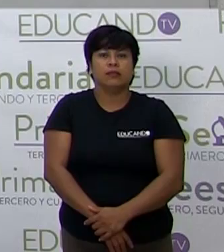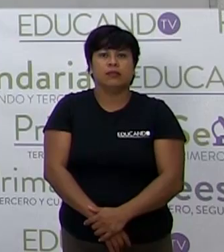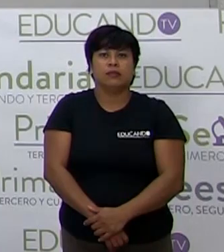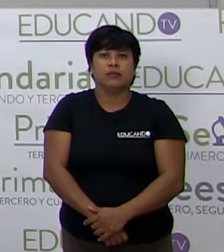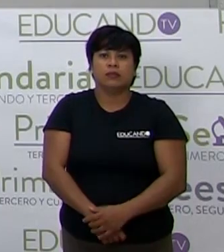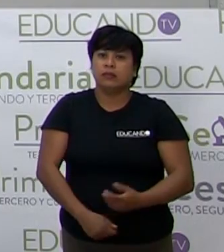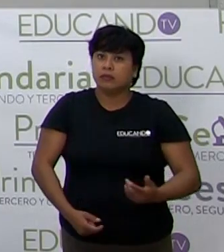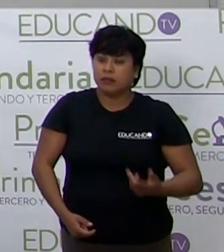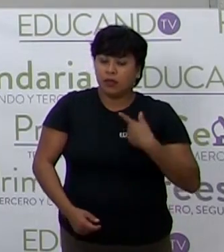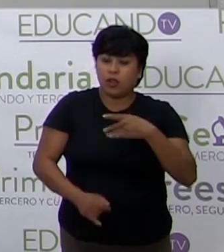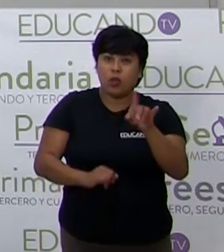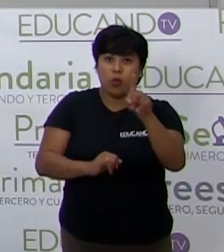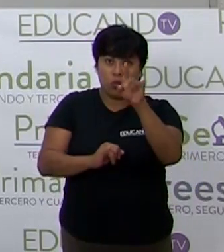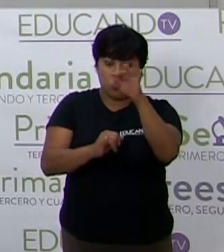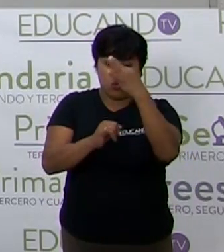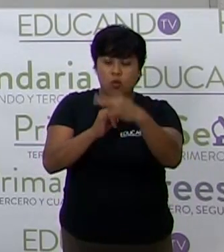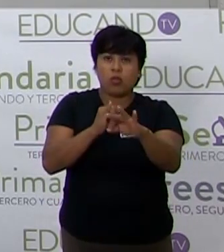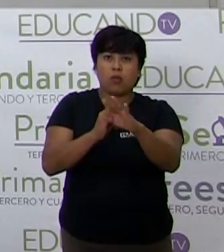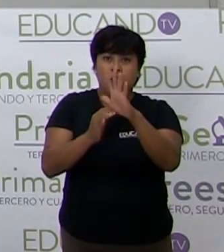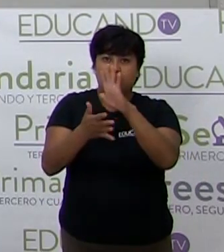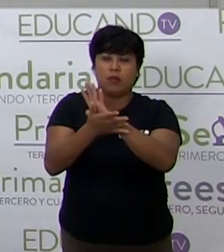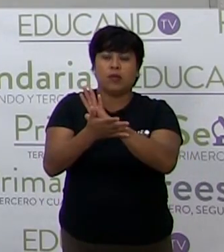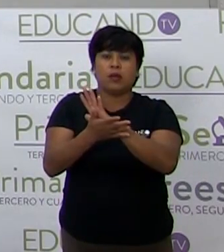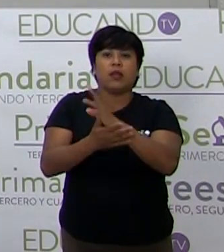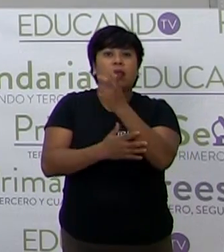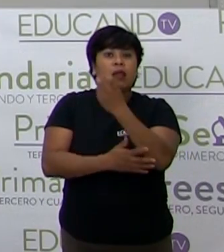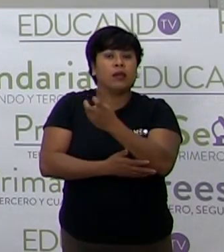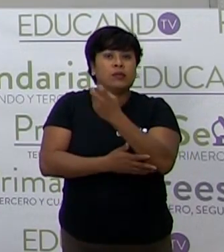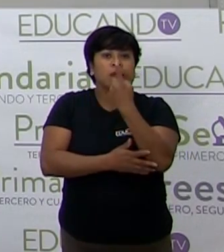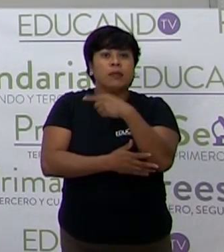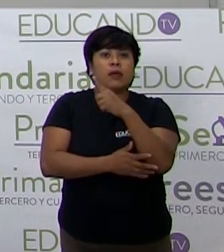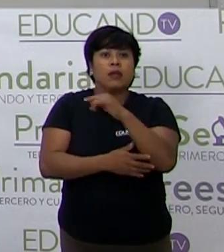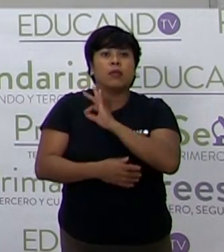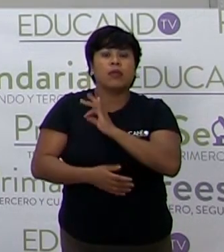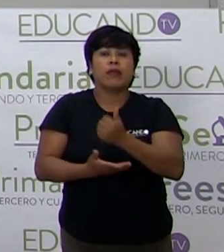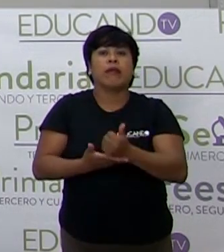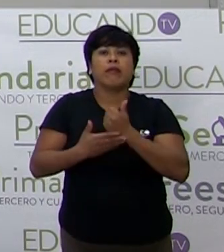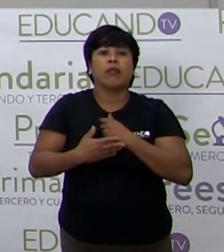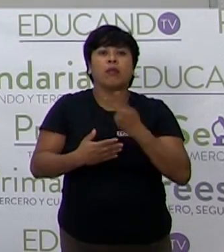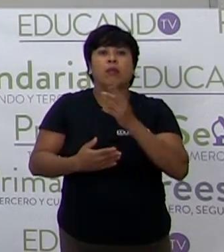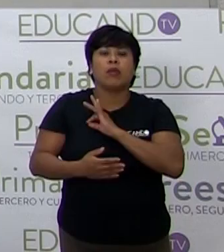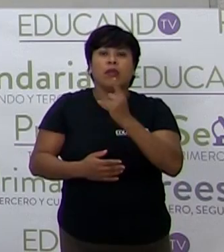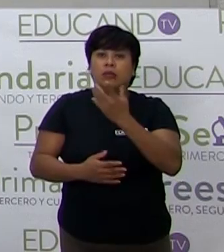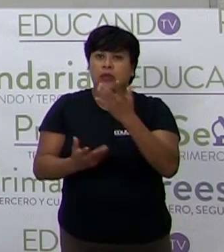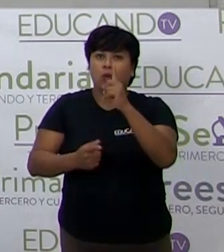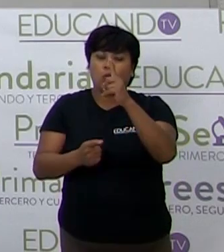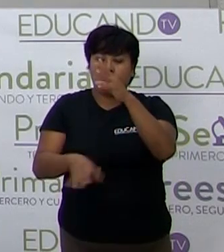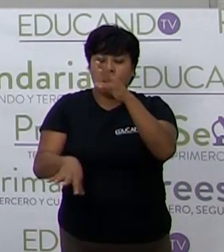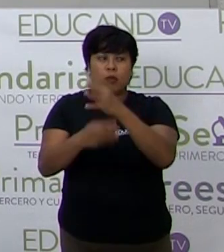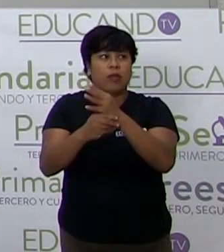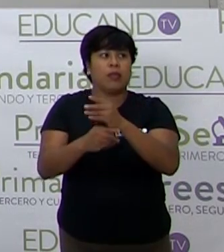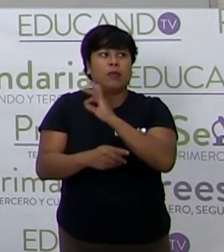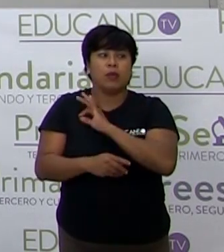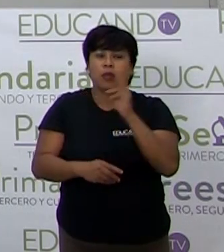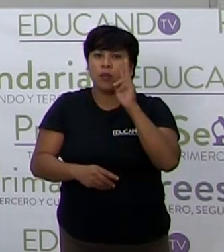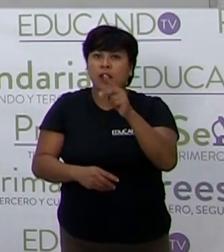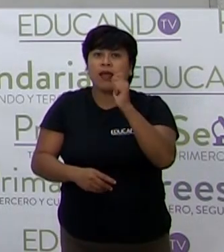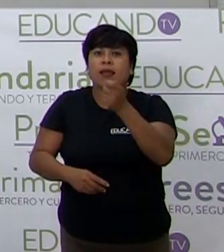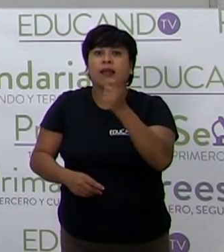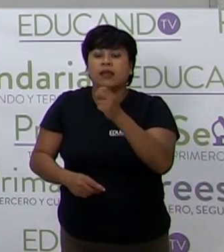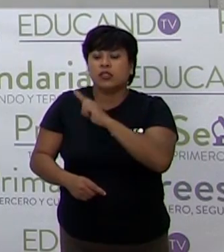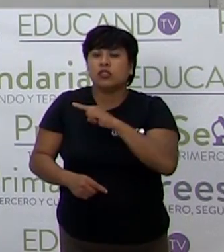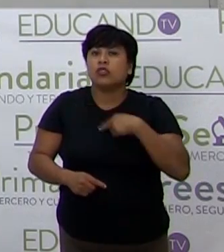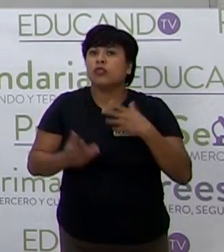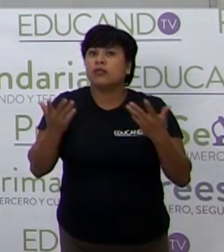Y voy a pegar una última que nos va a ayudar a formar una figura completa. ¿Puedes identificar qué figura es la que